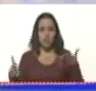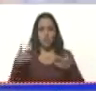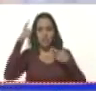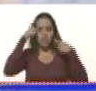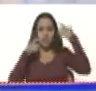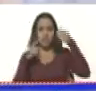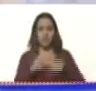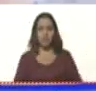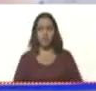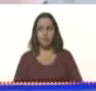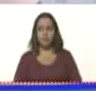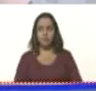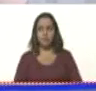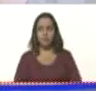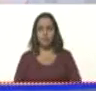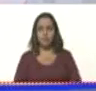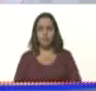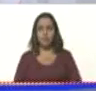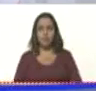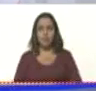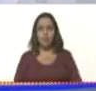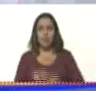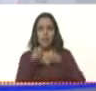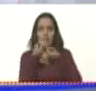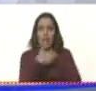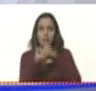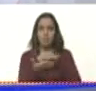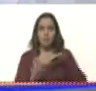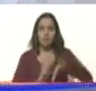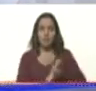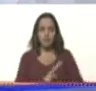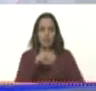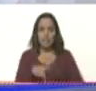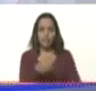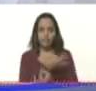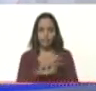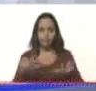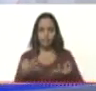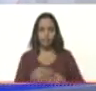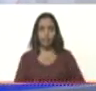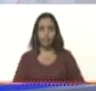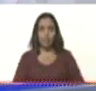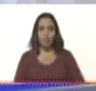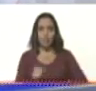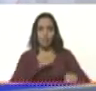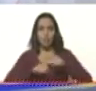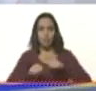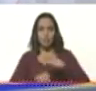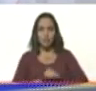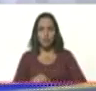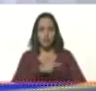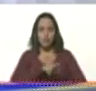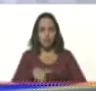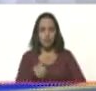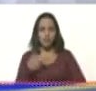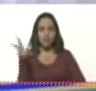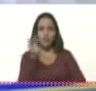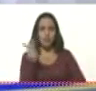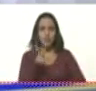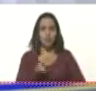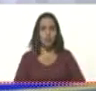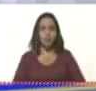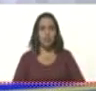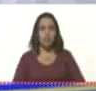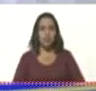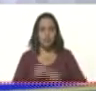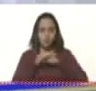Chávez Frías. Pero que más que Norbeli, haga un comentario de este extraordinario movimiento Somos Venezuela, bueno, que